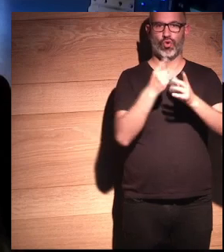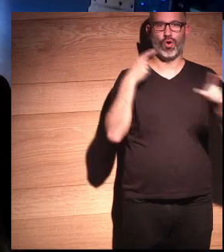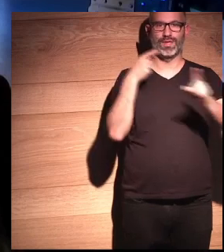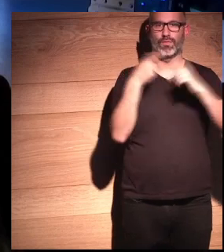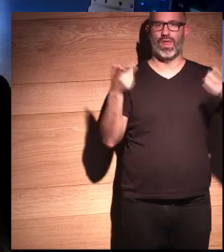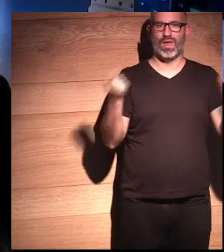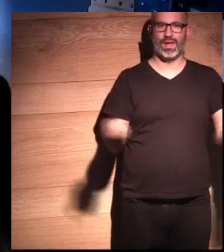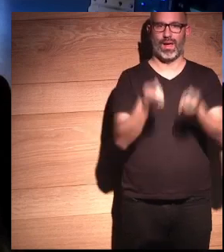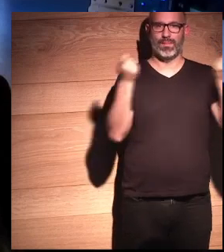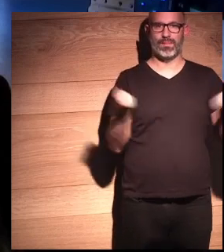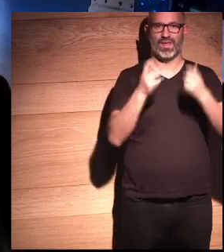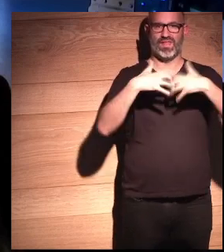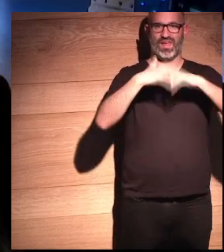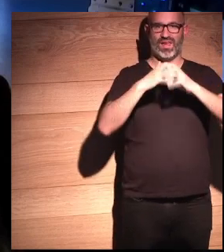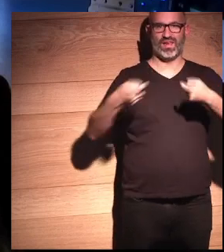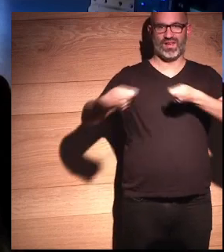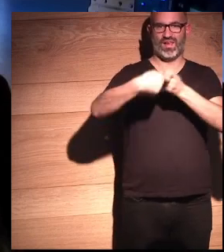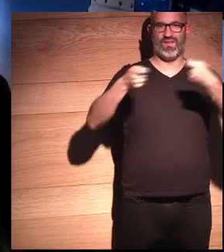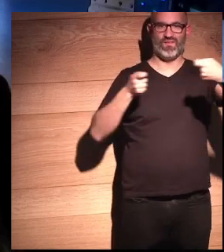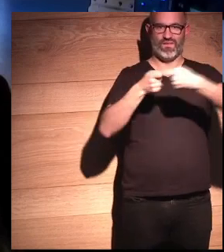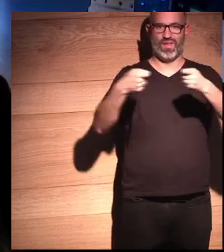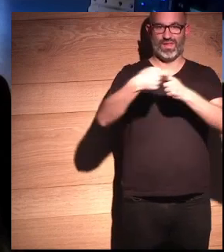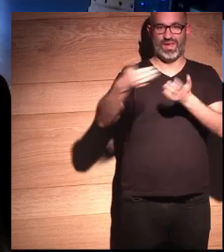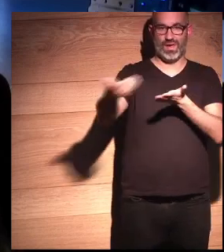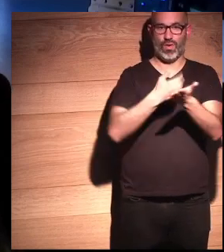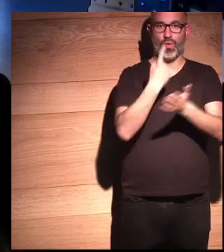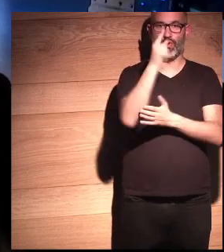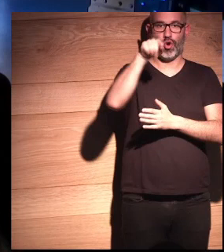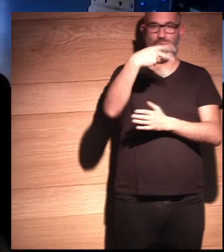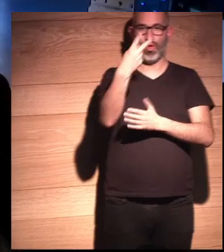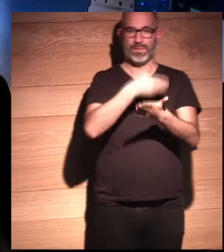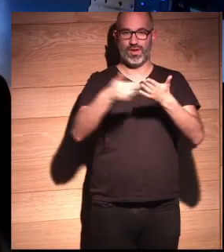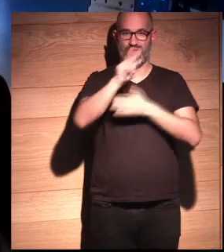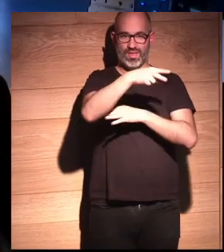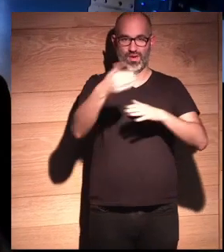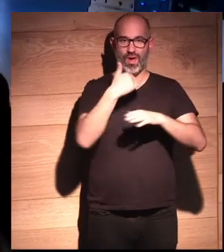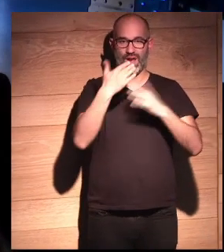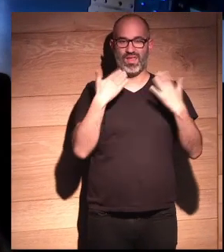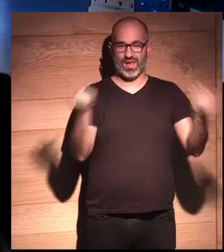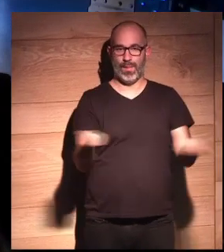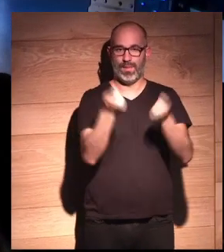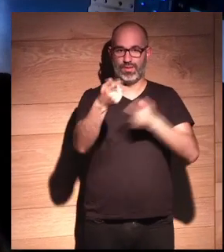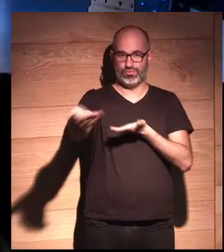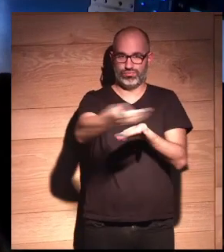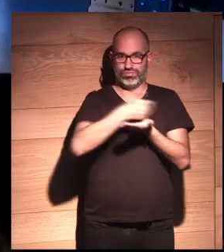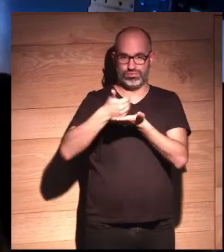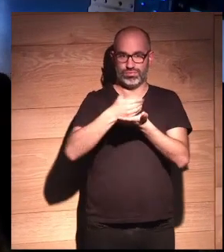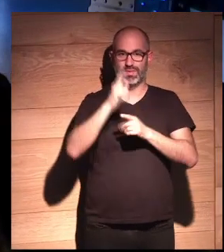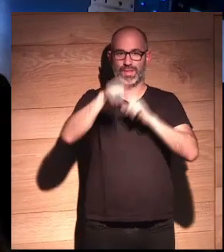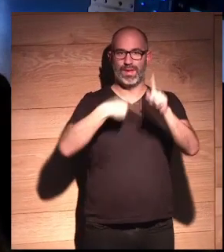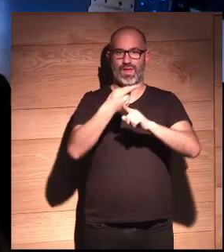hacer campañas de crowdfunding. Él ha recaudado más de 1,2 millones de euros a lo largo de sus campañas, y también